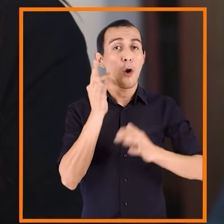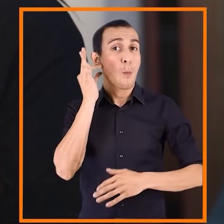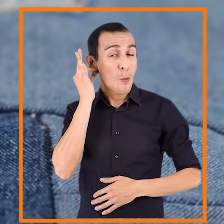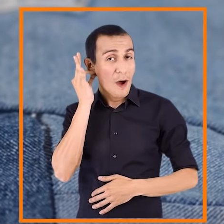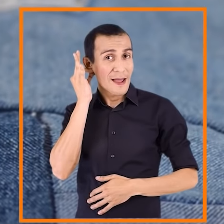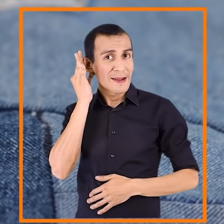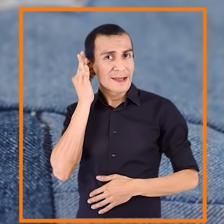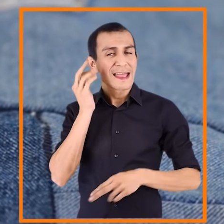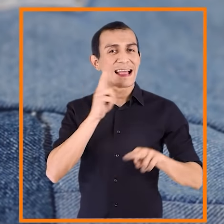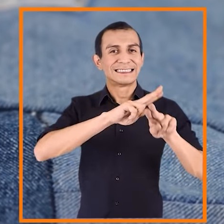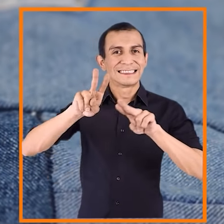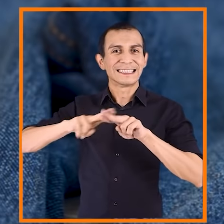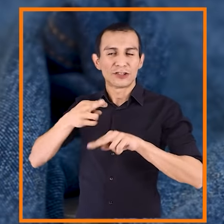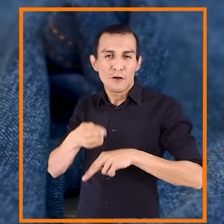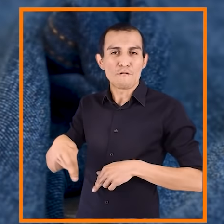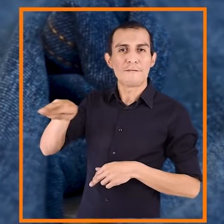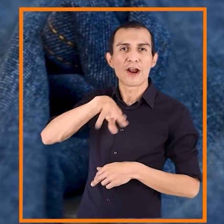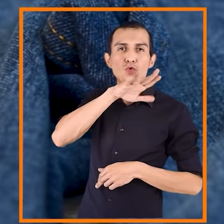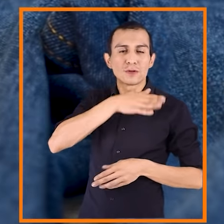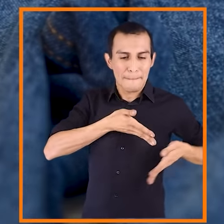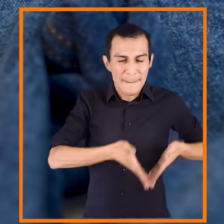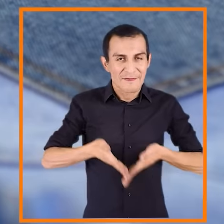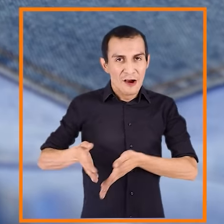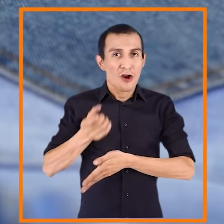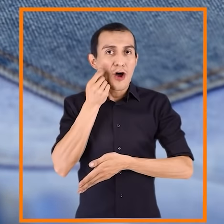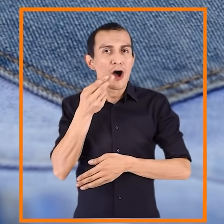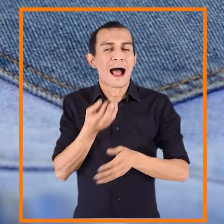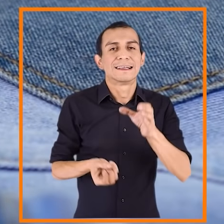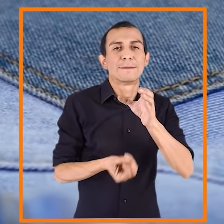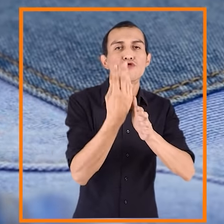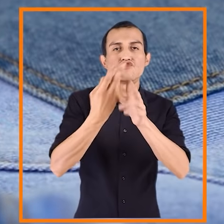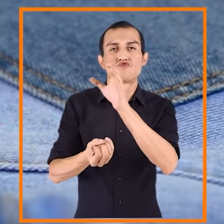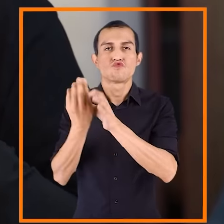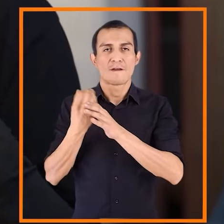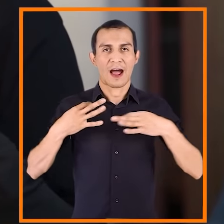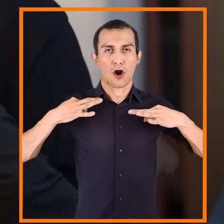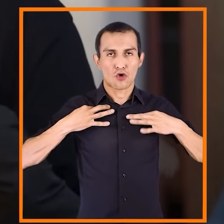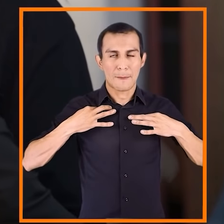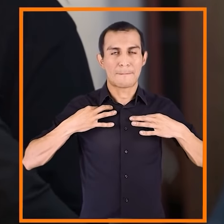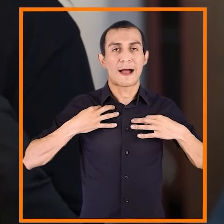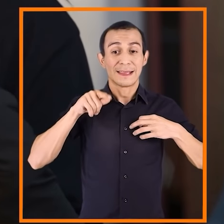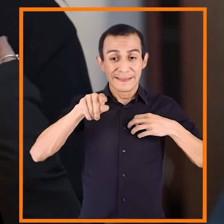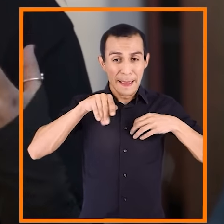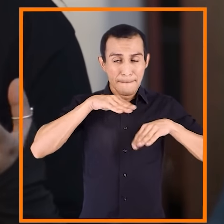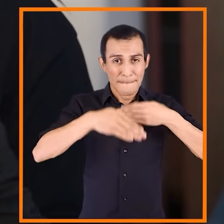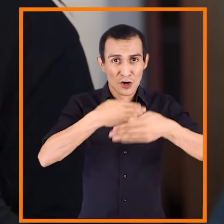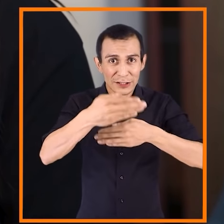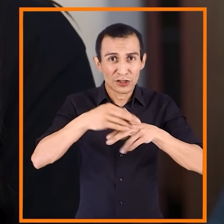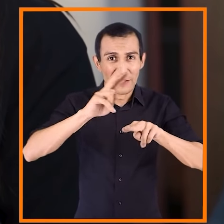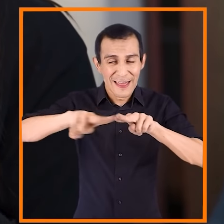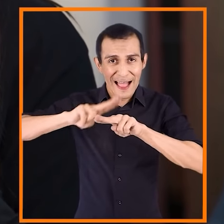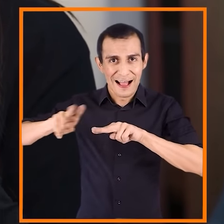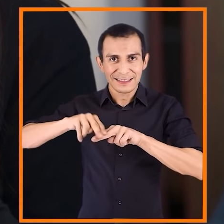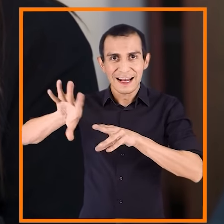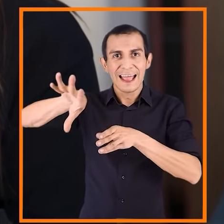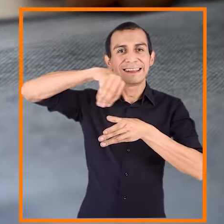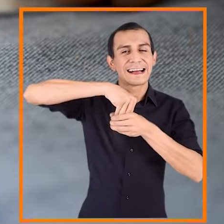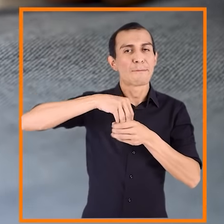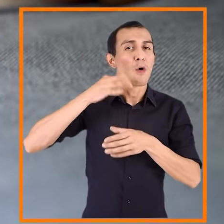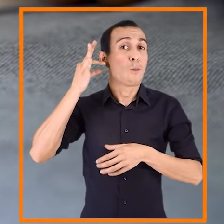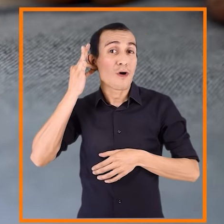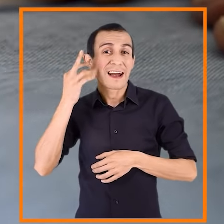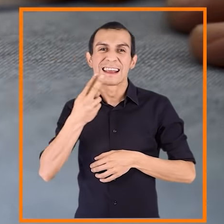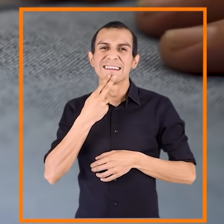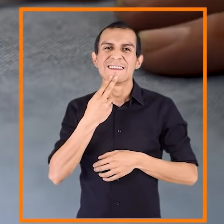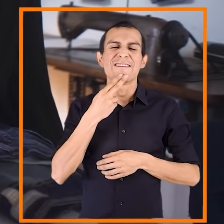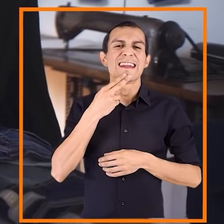por mujeres y que a través de la reutilización de jeans creamos prendas de vestir nuevas. Y en el proceso de confección integramos a mujeres